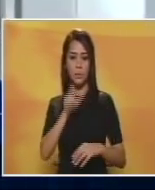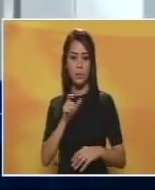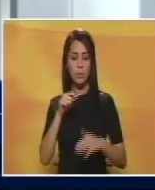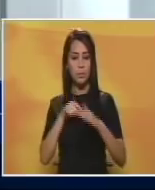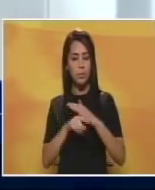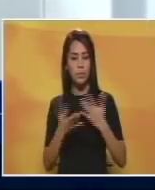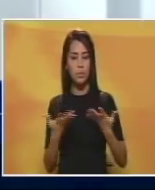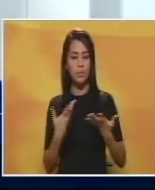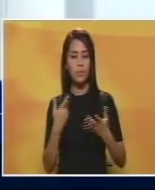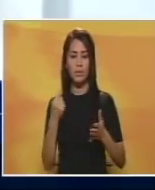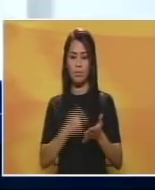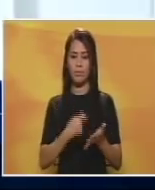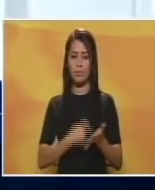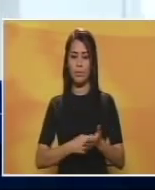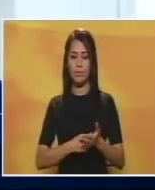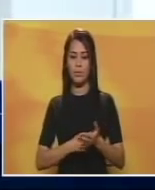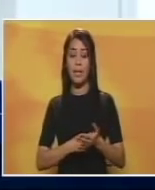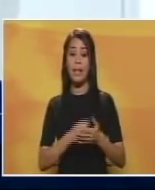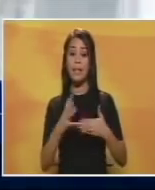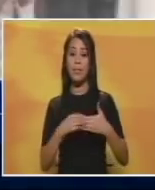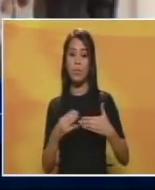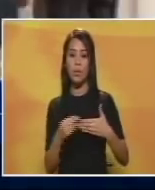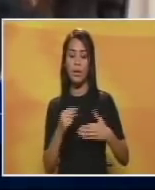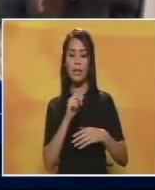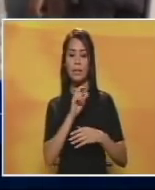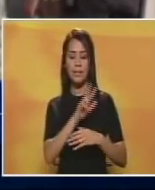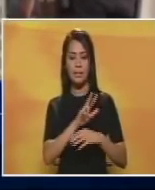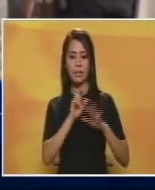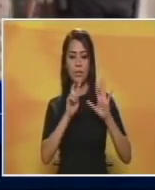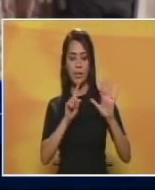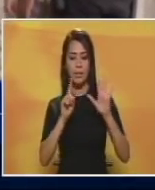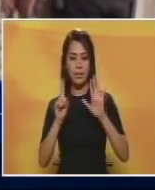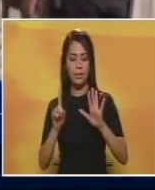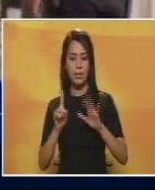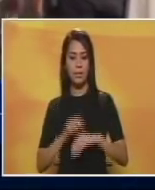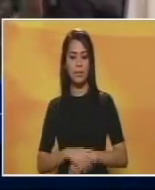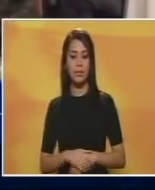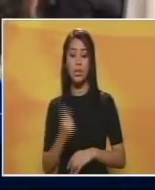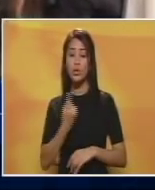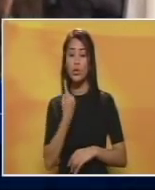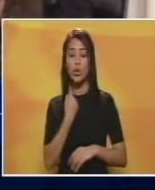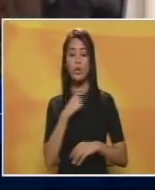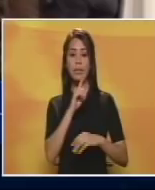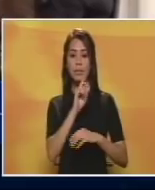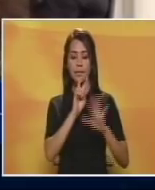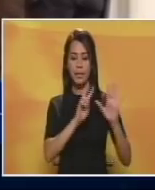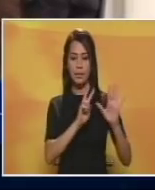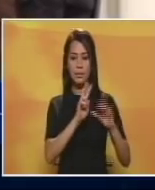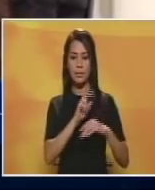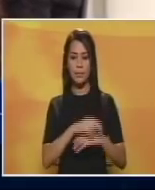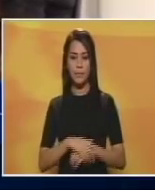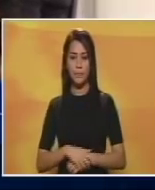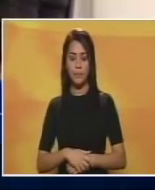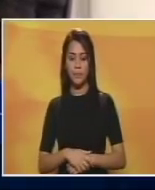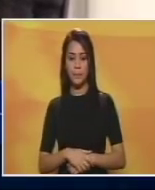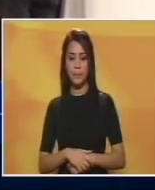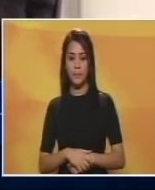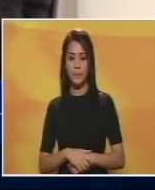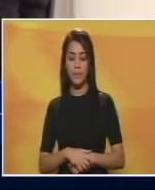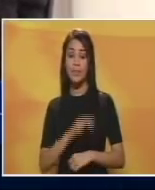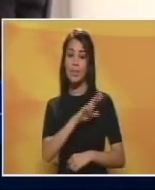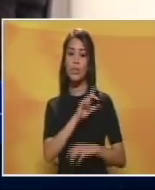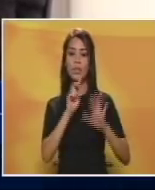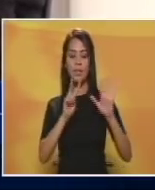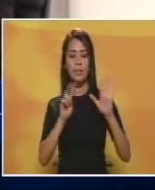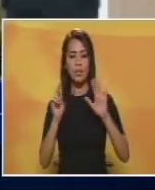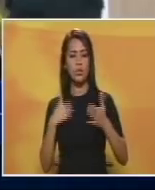por $669.000, de los que solo logró justificar $378.000. Además, se bloquearon